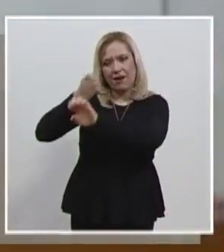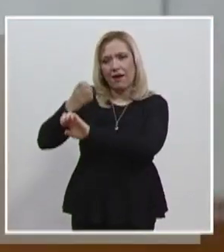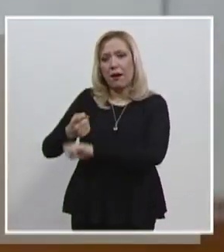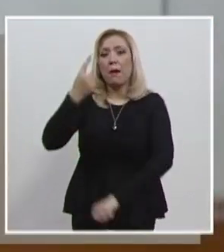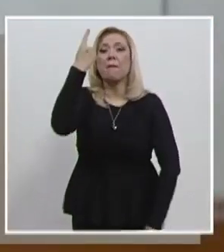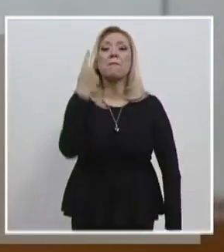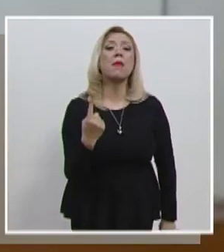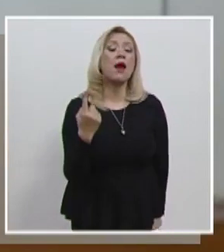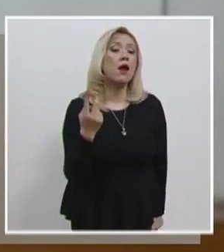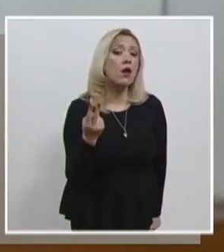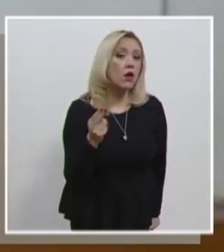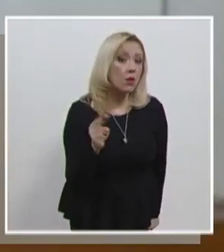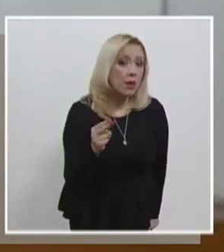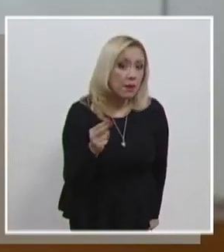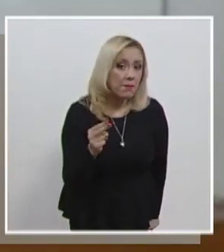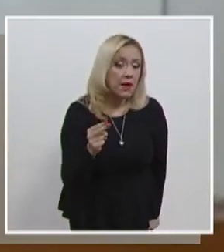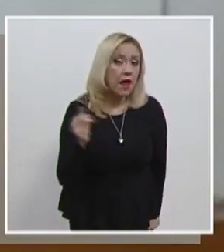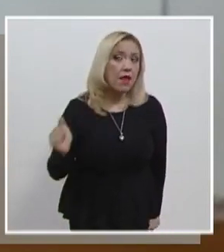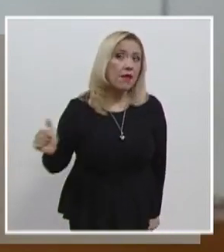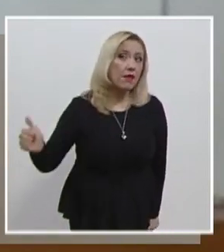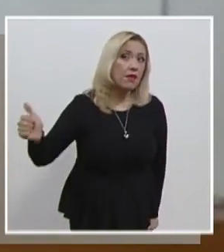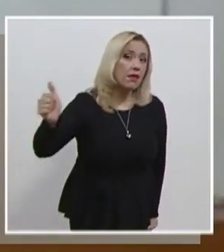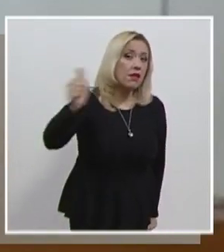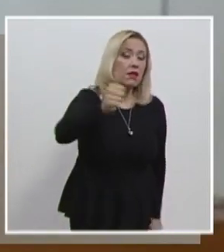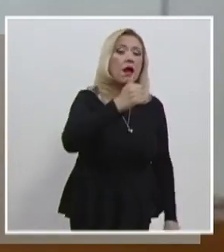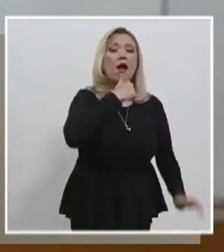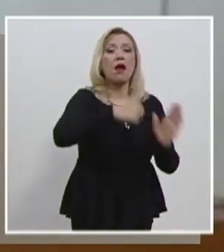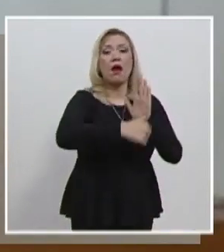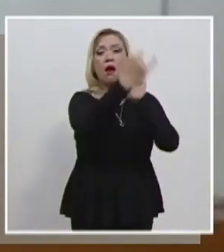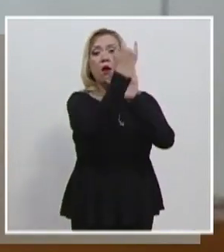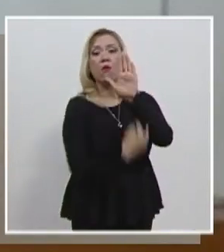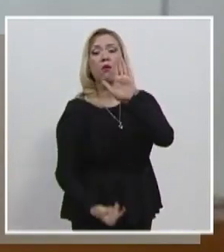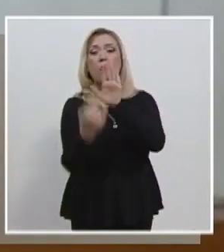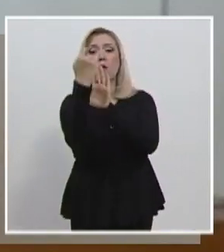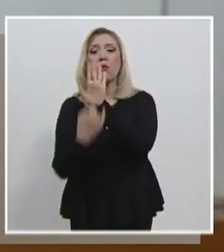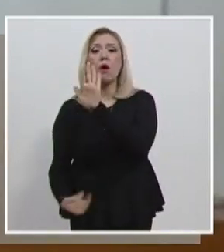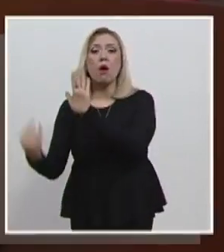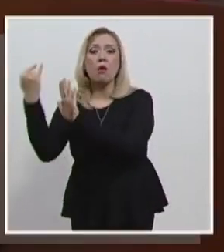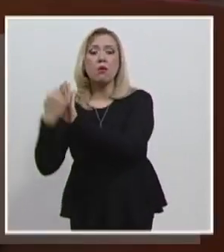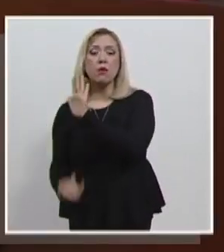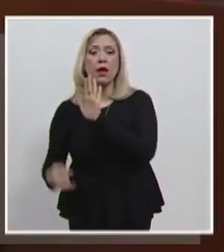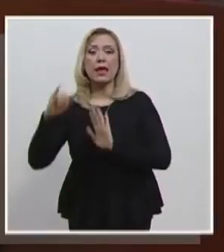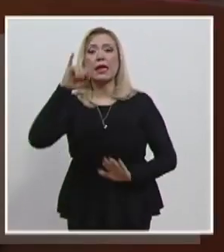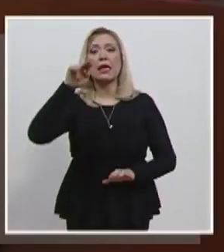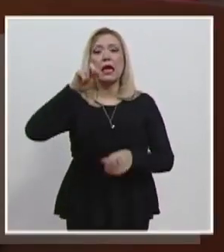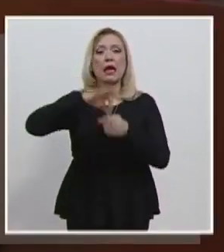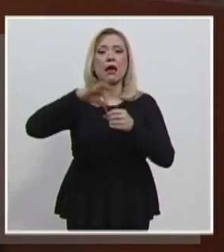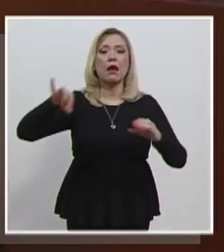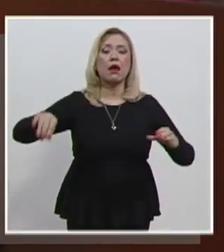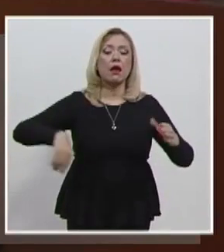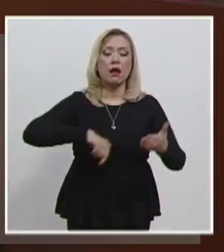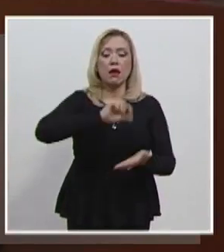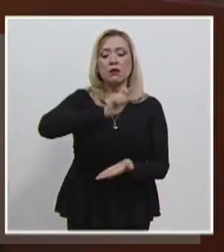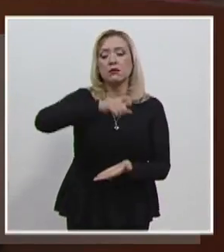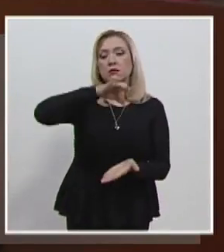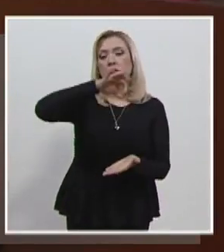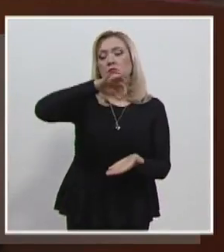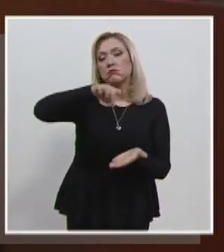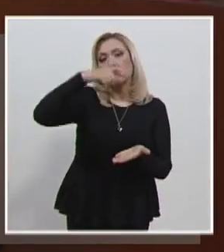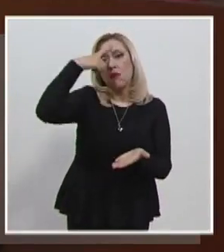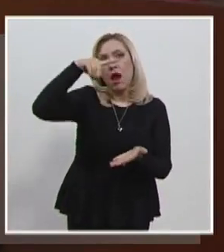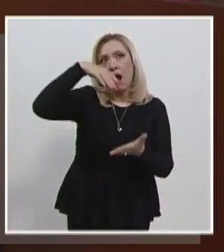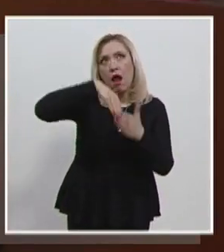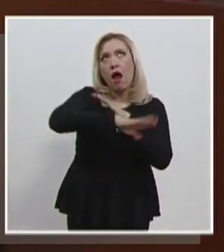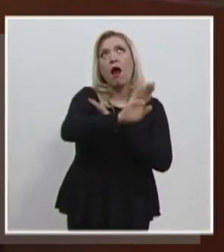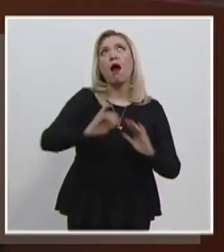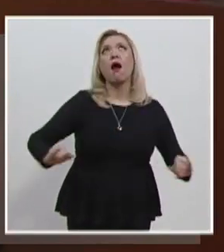de noviembre en sus estrados y en los estrados de las 22 juntas distritales de Line en la capital del país pero